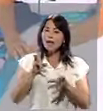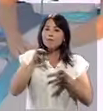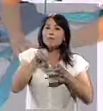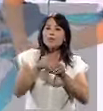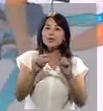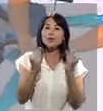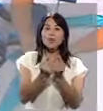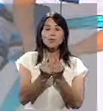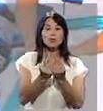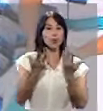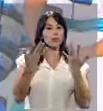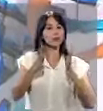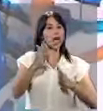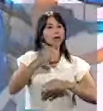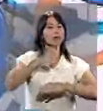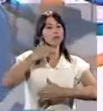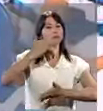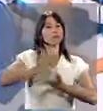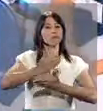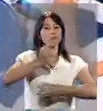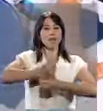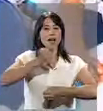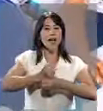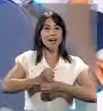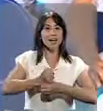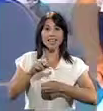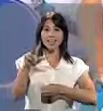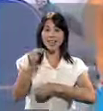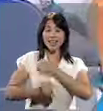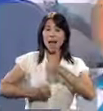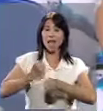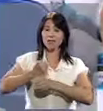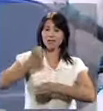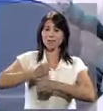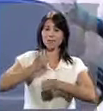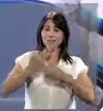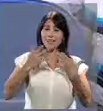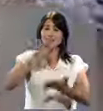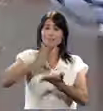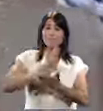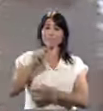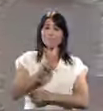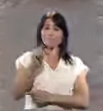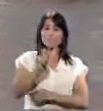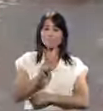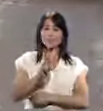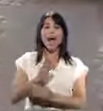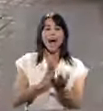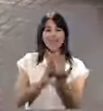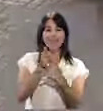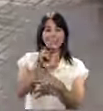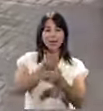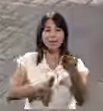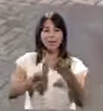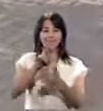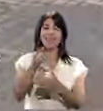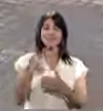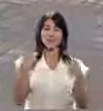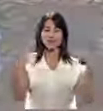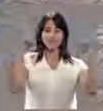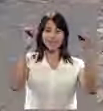dicha, después de que me pensioné, después de 30 años de trabajo, y por medio de la universidad he logrado